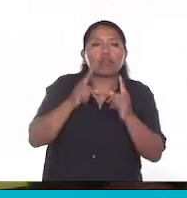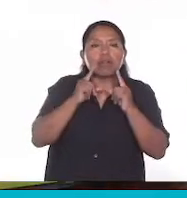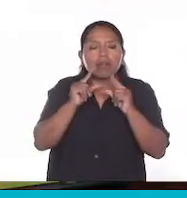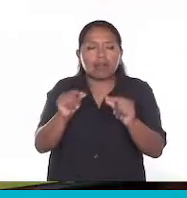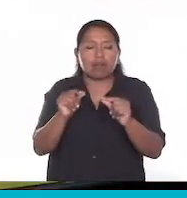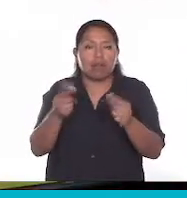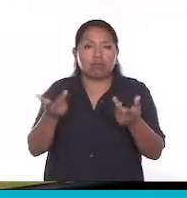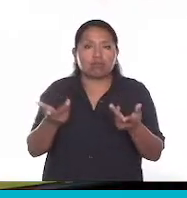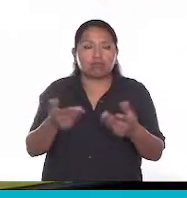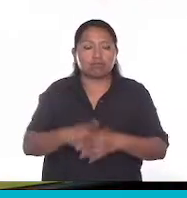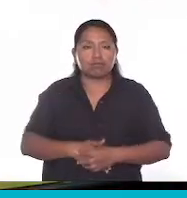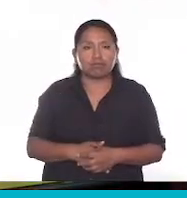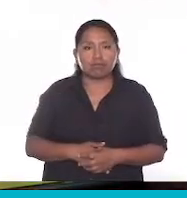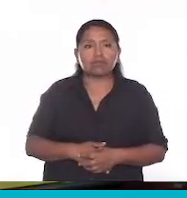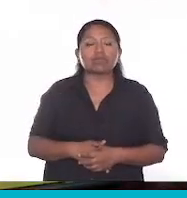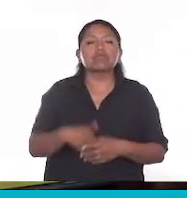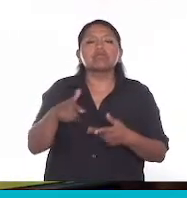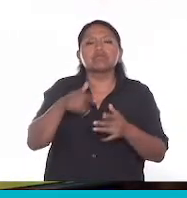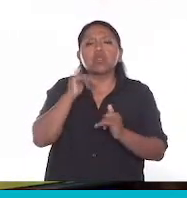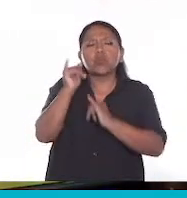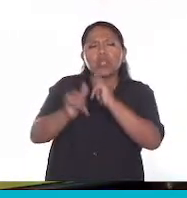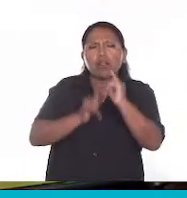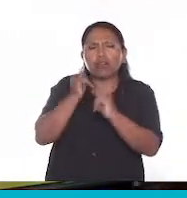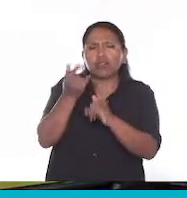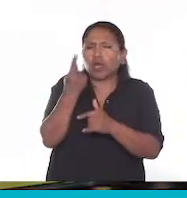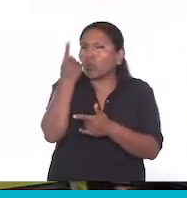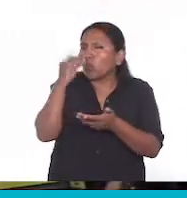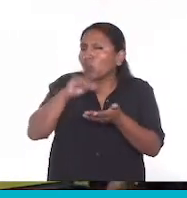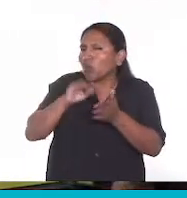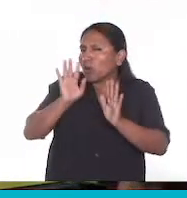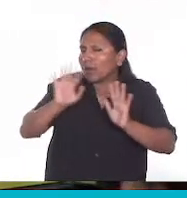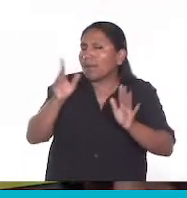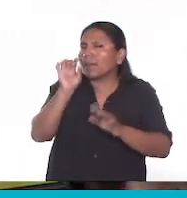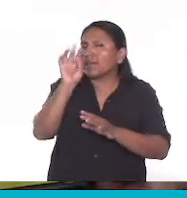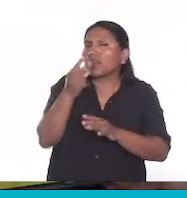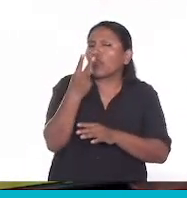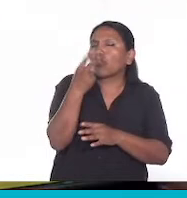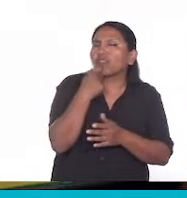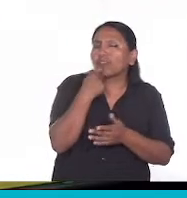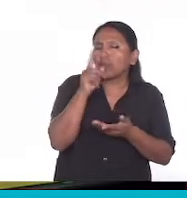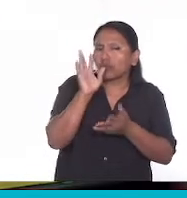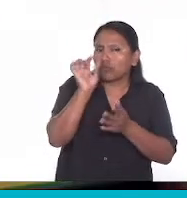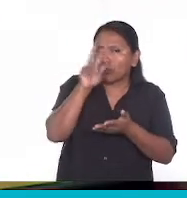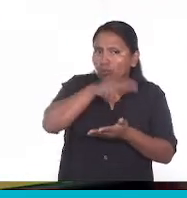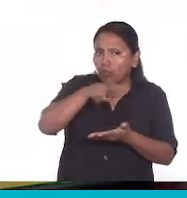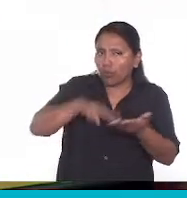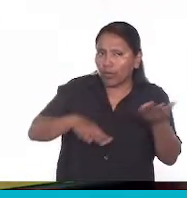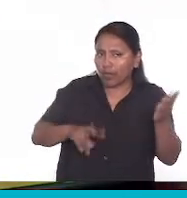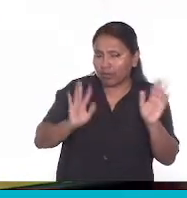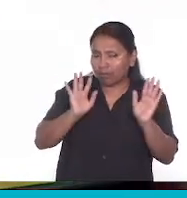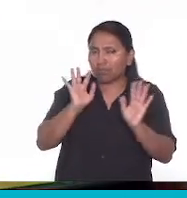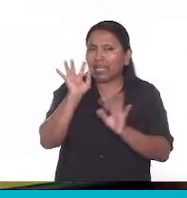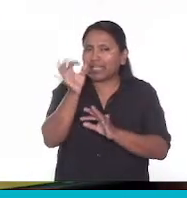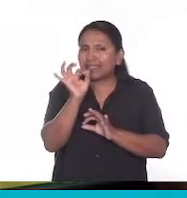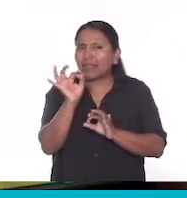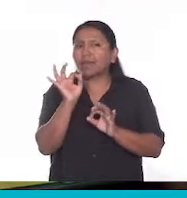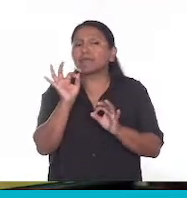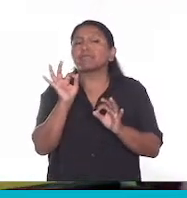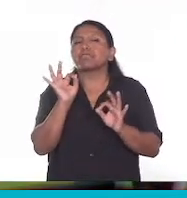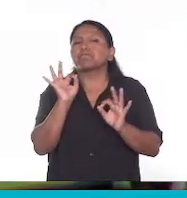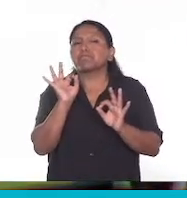del terrorismo de Estado. Voy a contar, nomás para que se sepa, 2 ejemplos que los voy a leer para que veamos cómo se